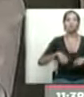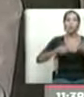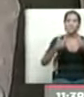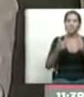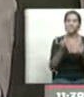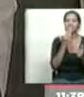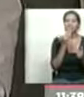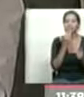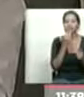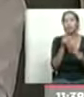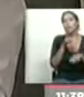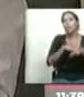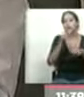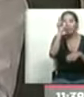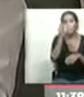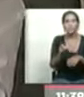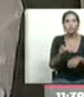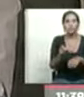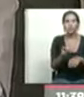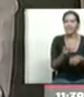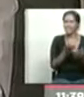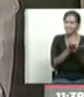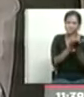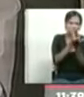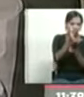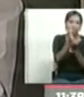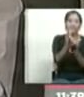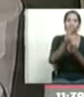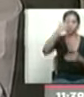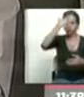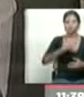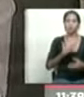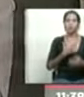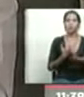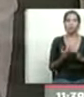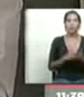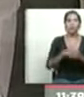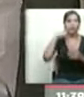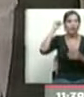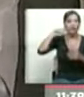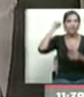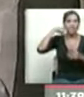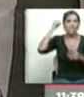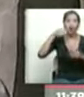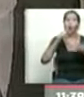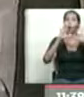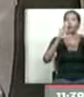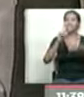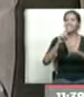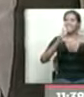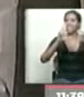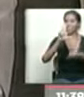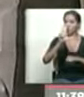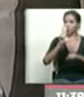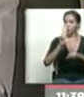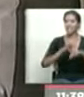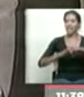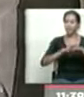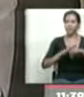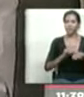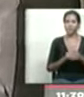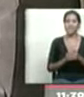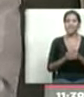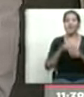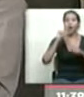porque fue una persona, bueno, radical en sus posiciones. Vamos a pasar el otro videillo. 11:38 de la noche,